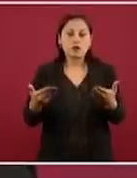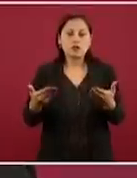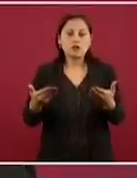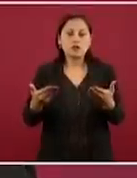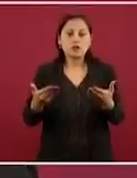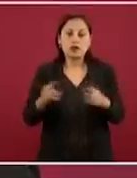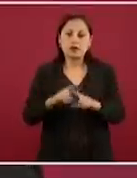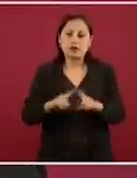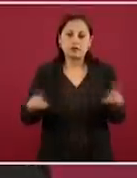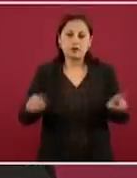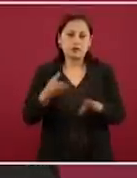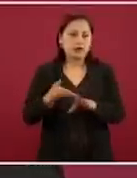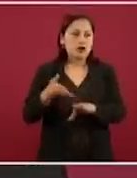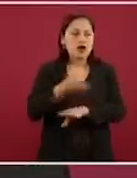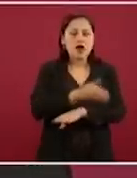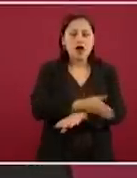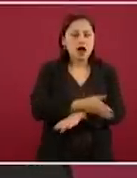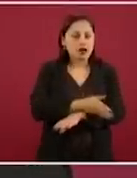en la máxima